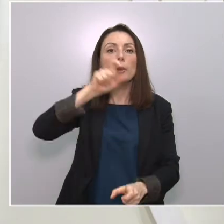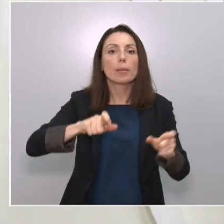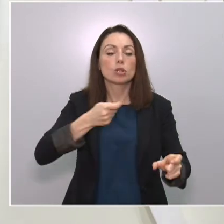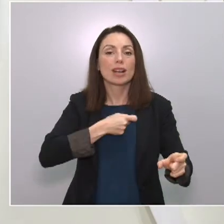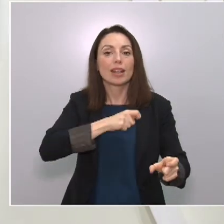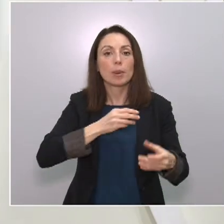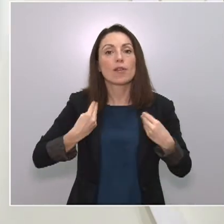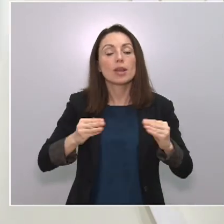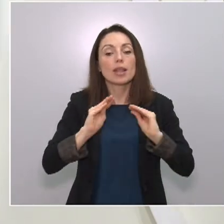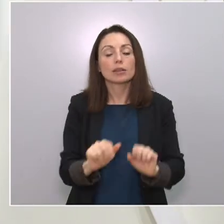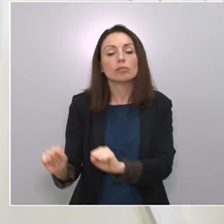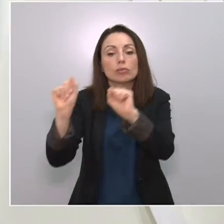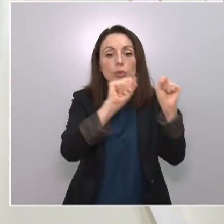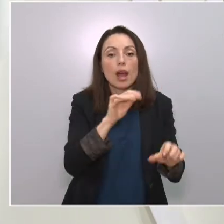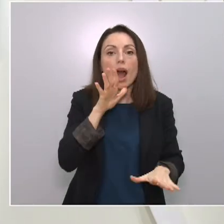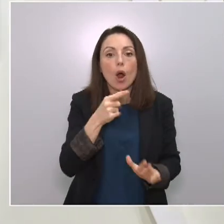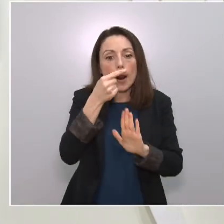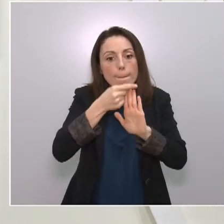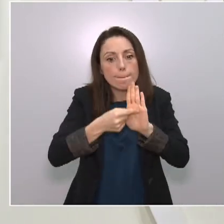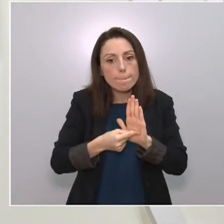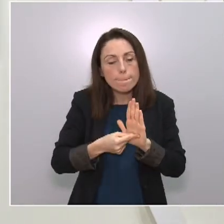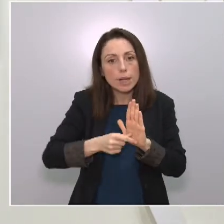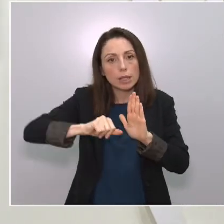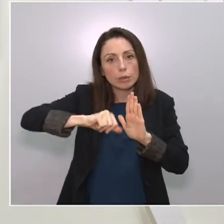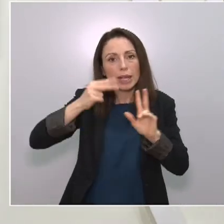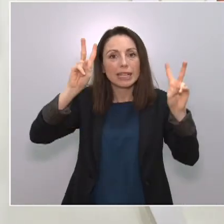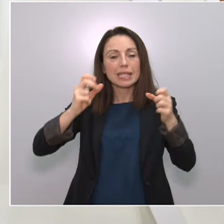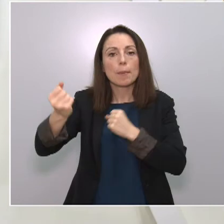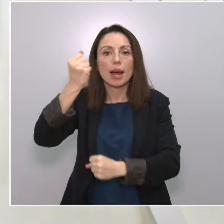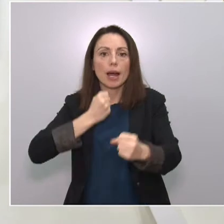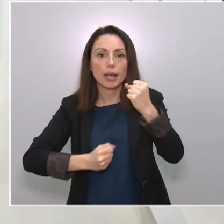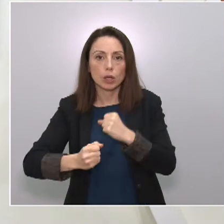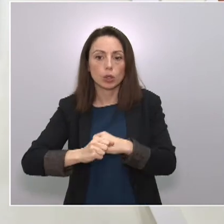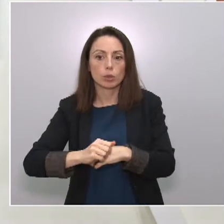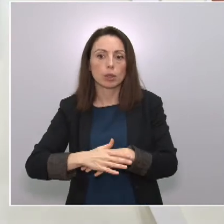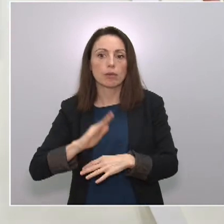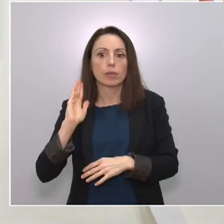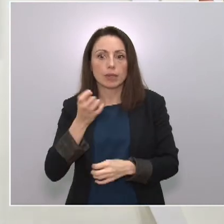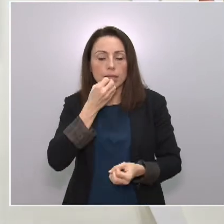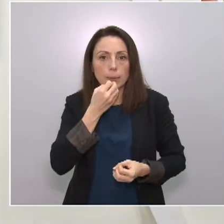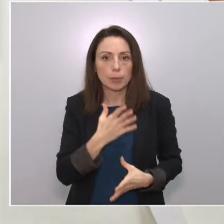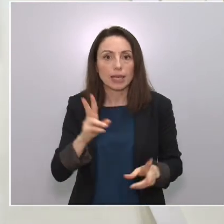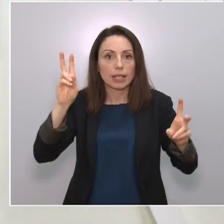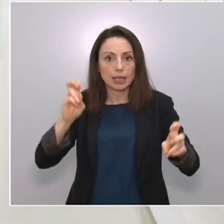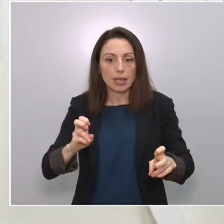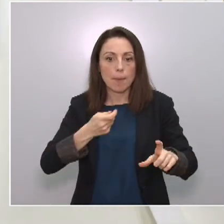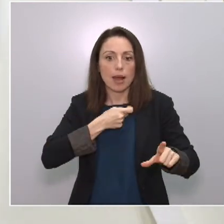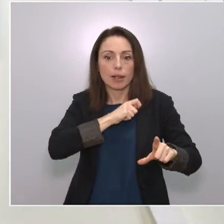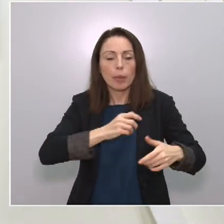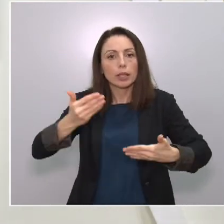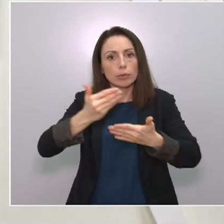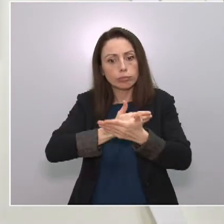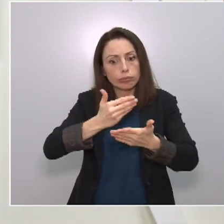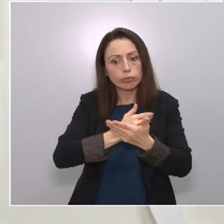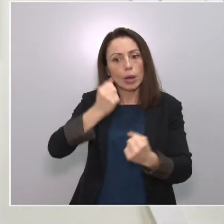españoles, en el que hay que ir tomando medidas de calado económico con una repercusión importante en las arcas del país para